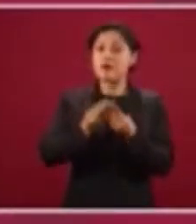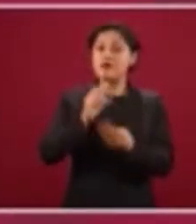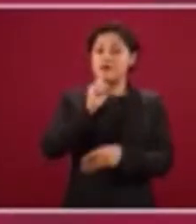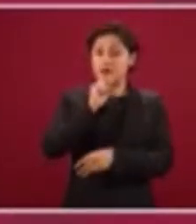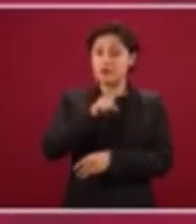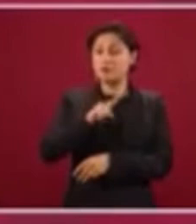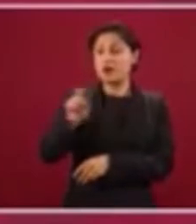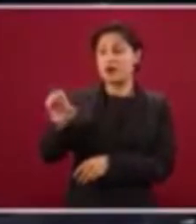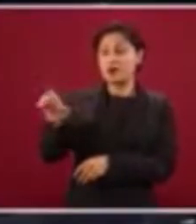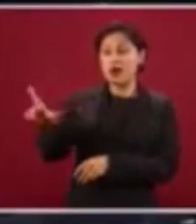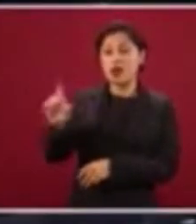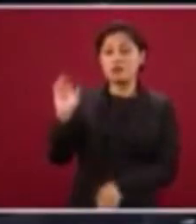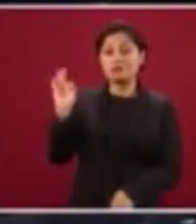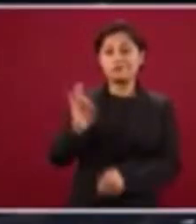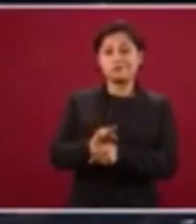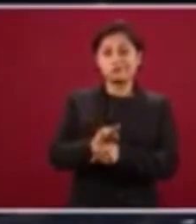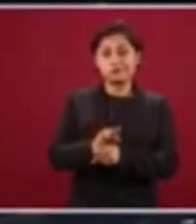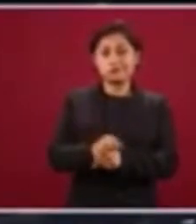como